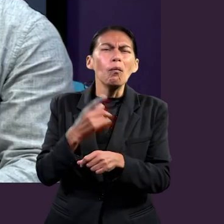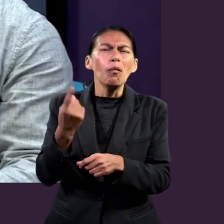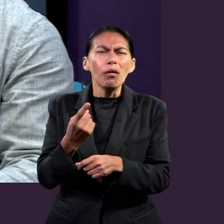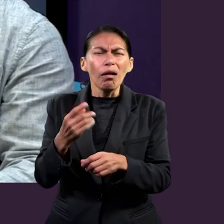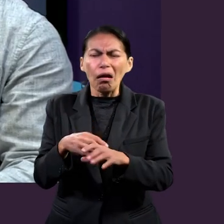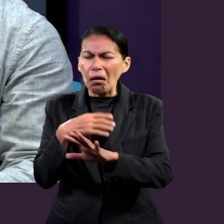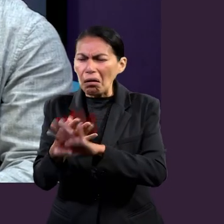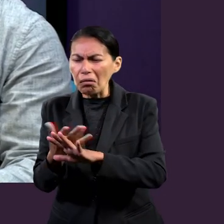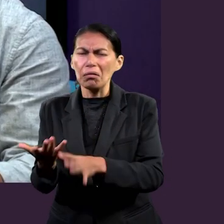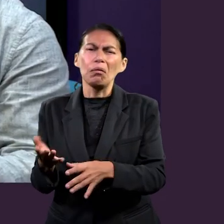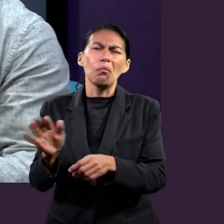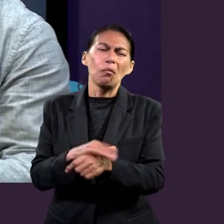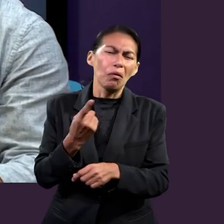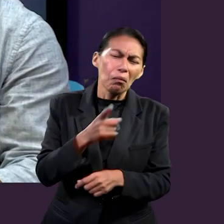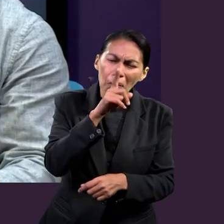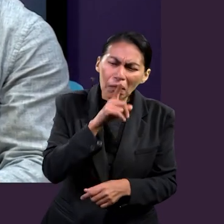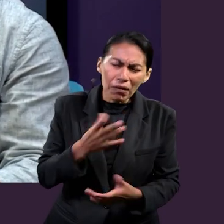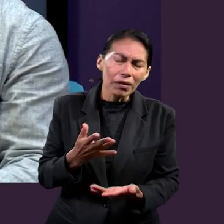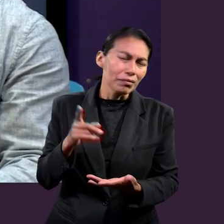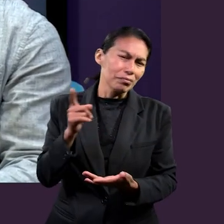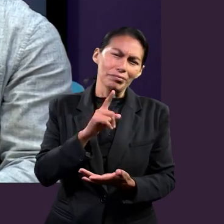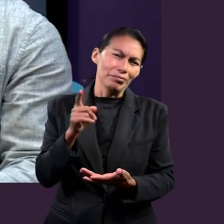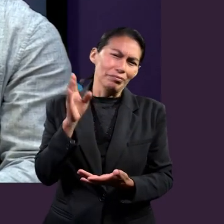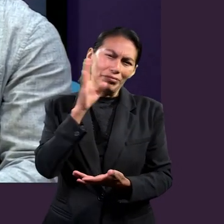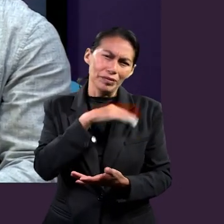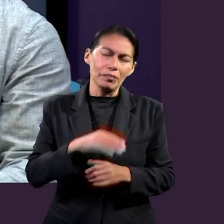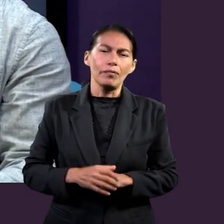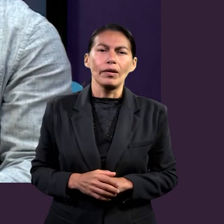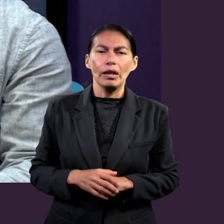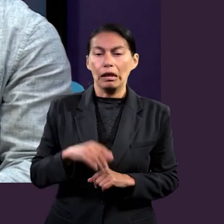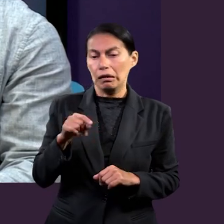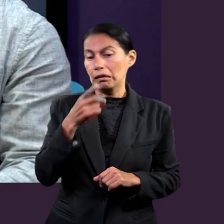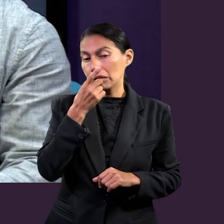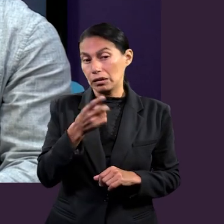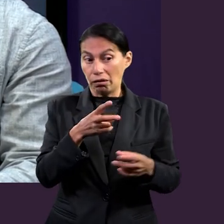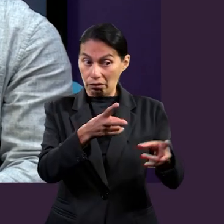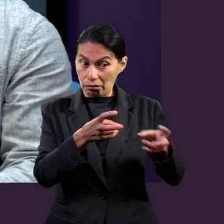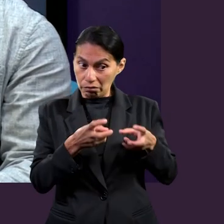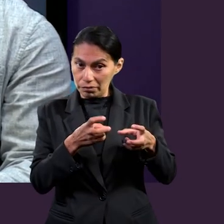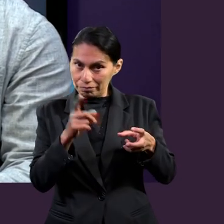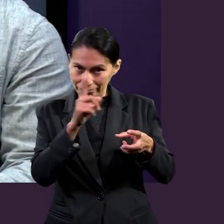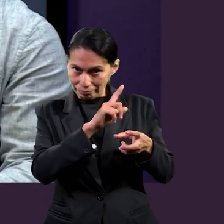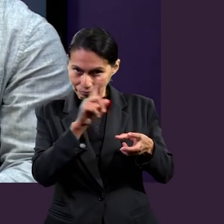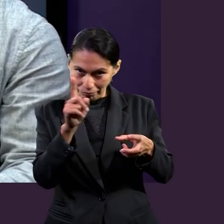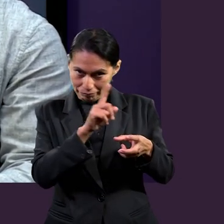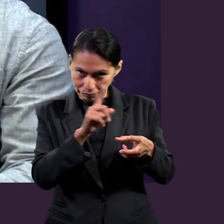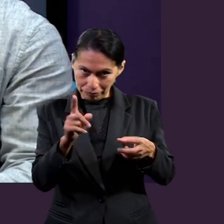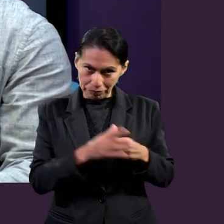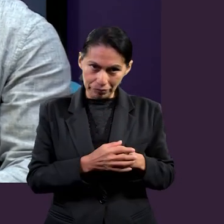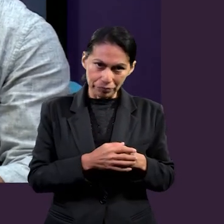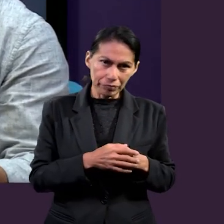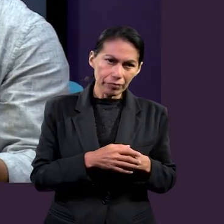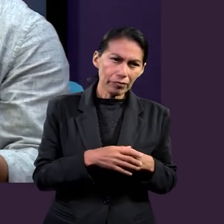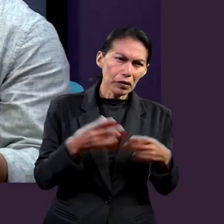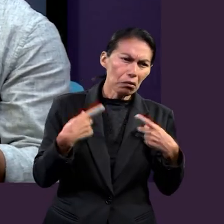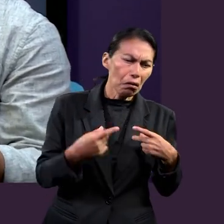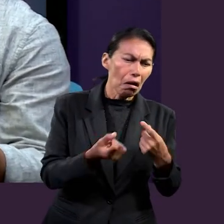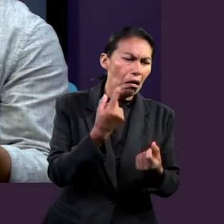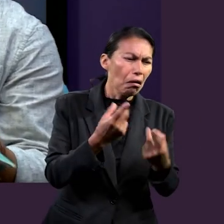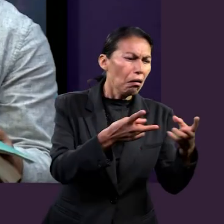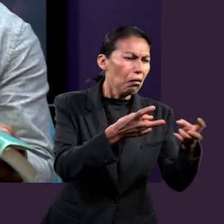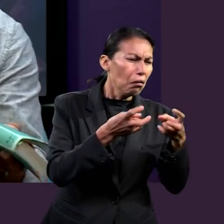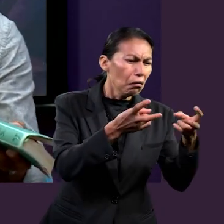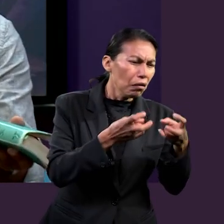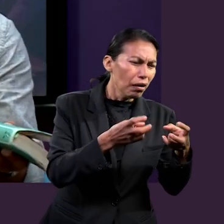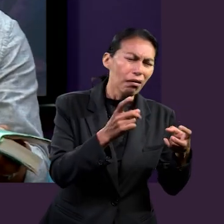los motivos de los que estás haciendo. Este, por ejemplo, más adelante dice, no robes. Entonces, ¿por qué